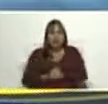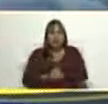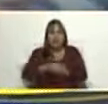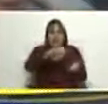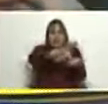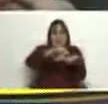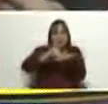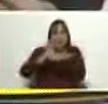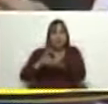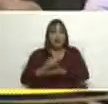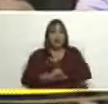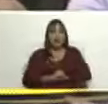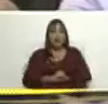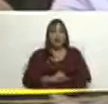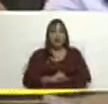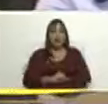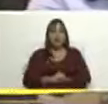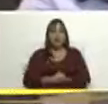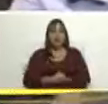ciudades.